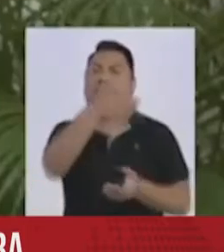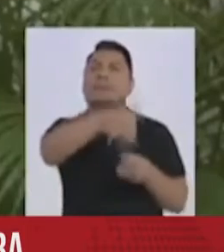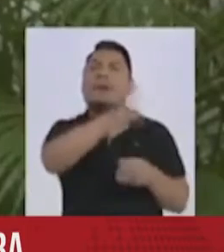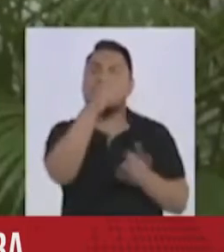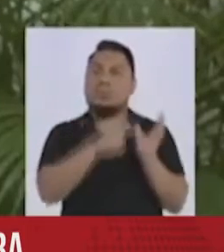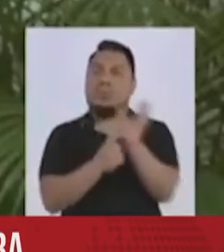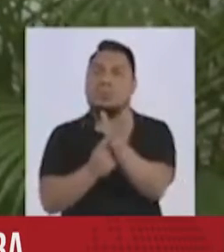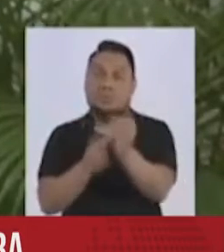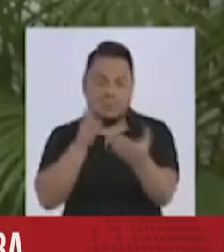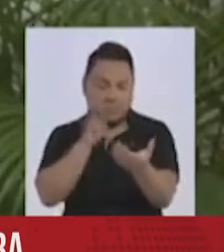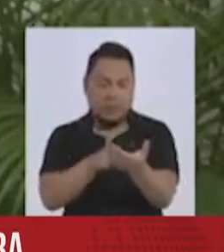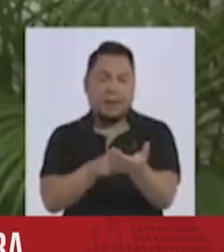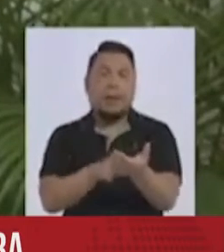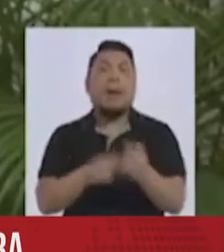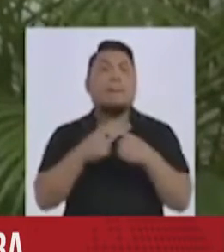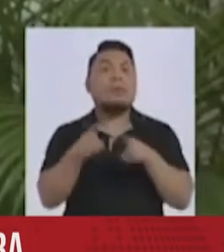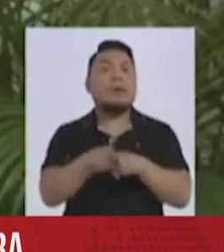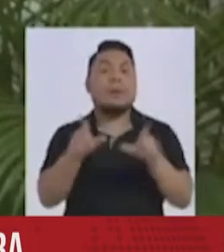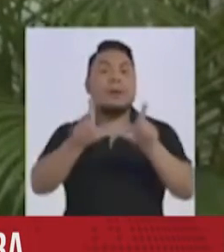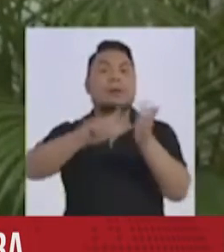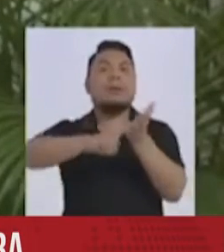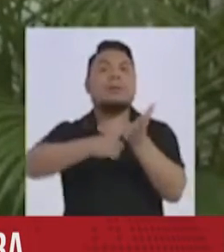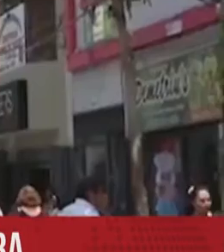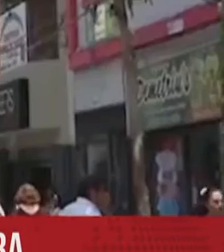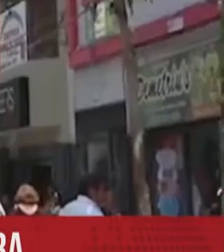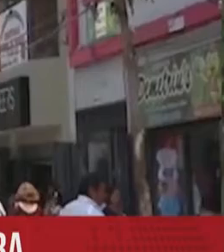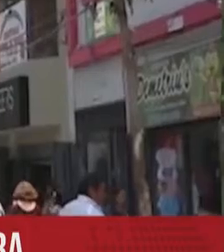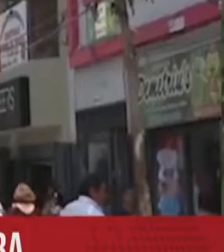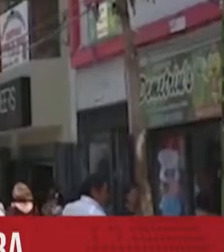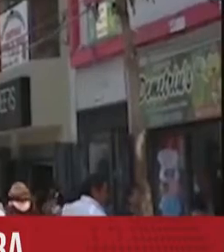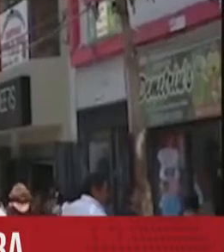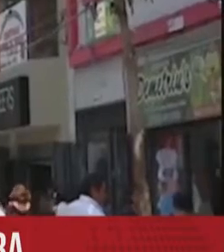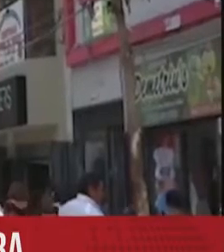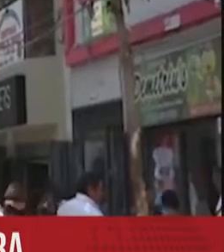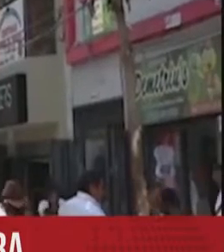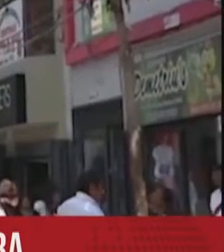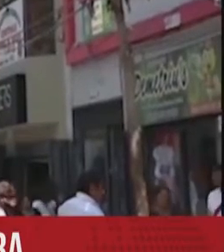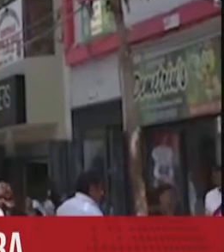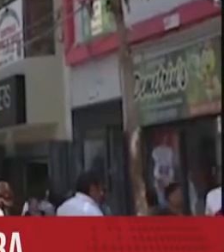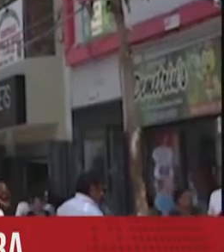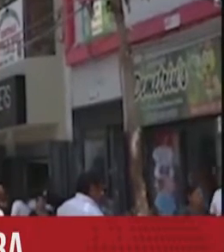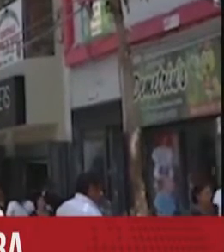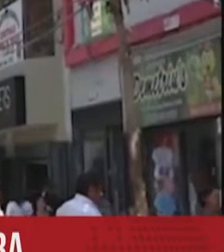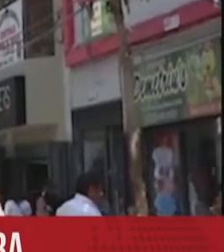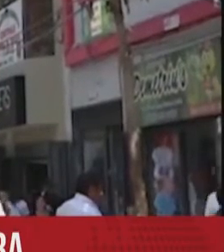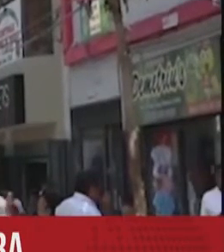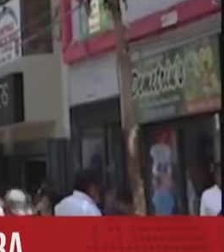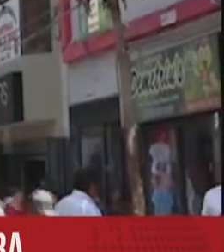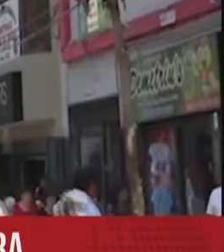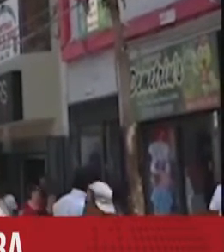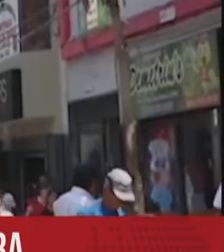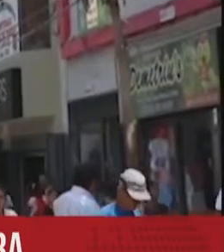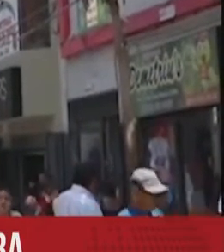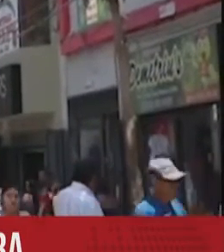La ministra de Desarrollo e Inclusión Social, Ariela Luna, señaló que solo las mujeres de las familias podrán recoger el bono en una agencia